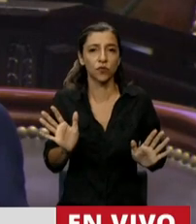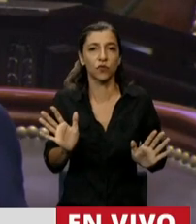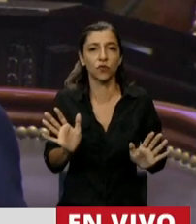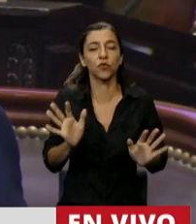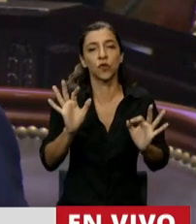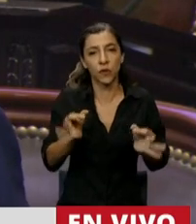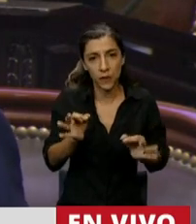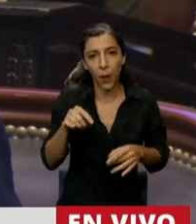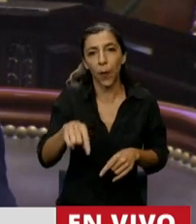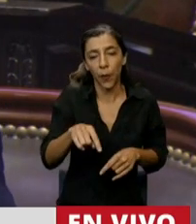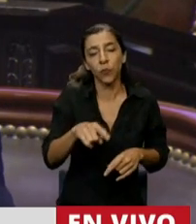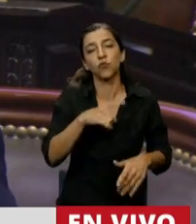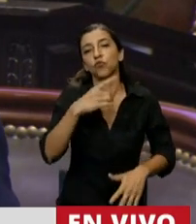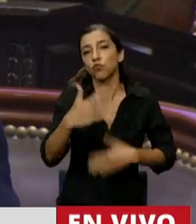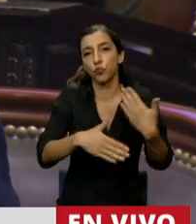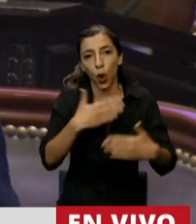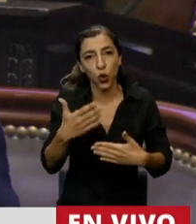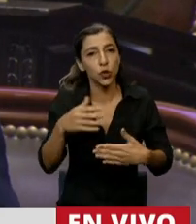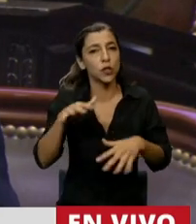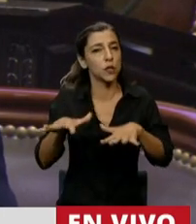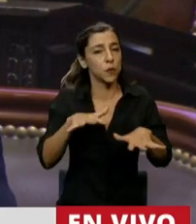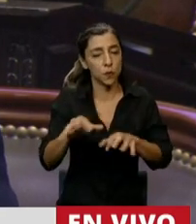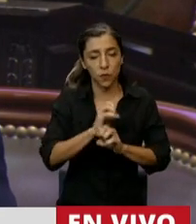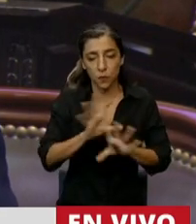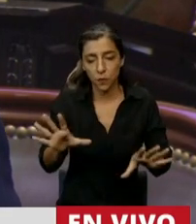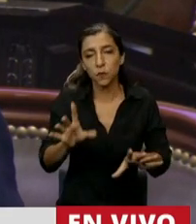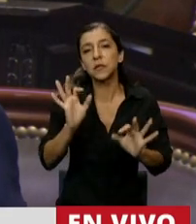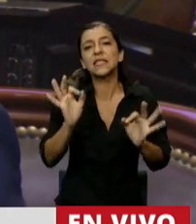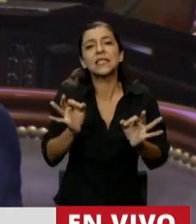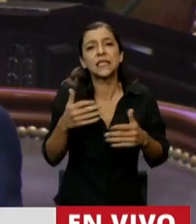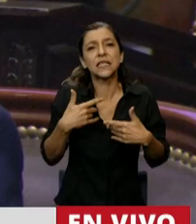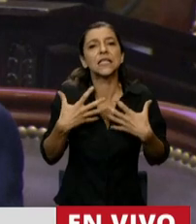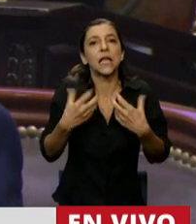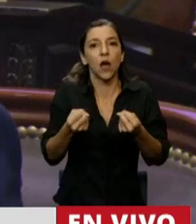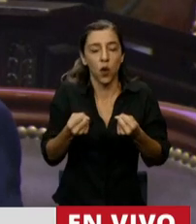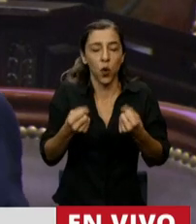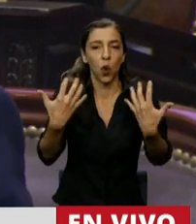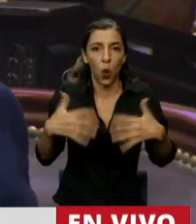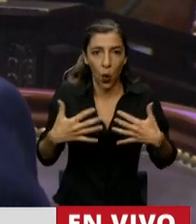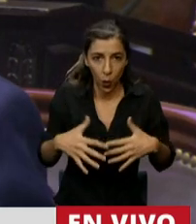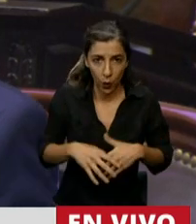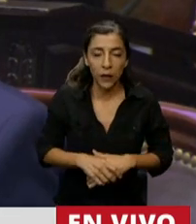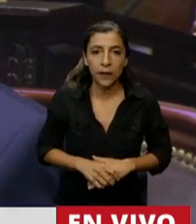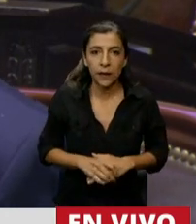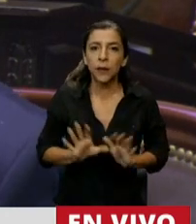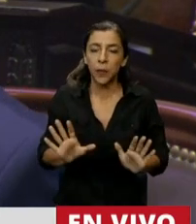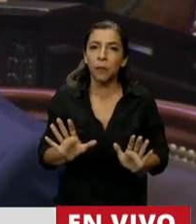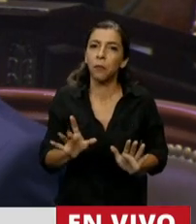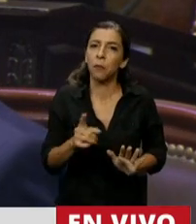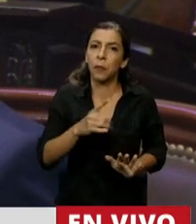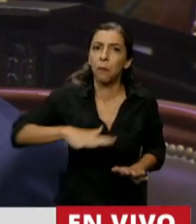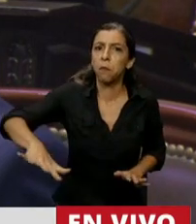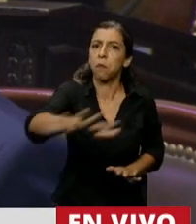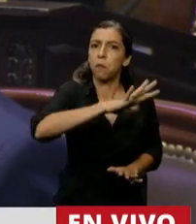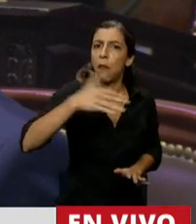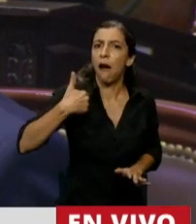en un proceso de crisis y que la salud está en el medio de la tormenta. El pueblo argentino